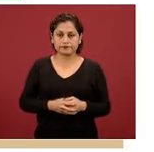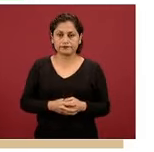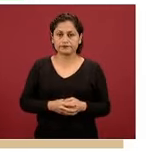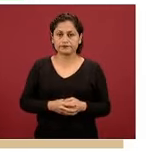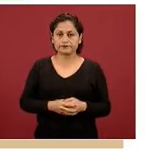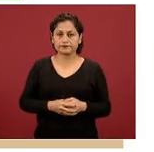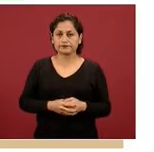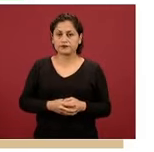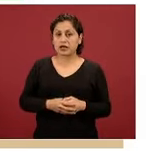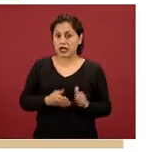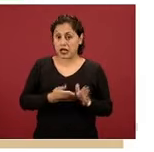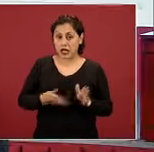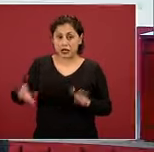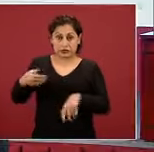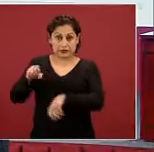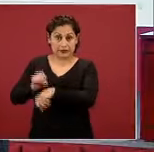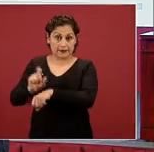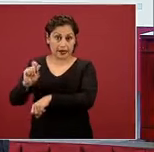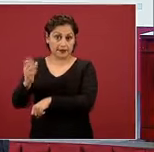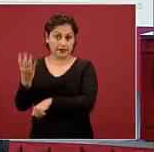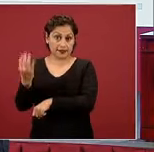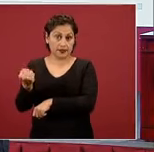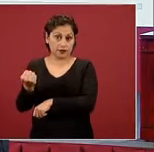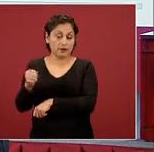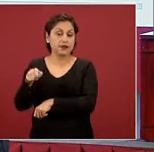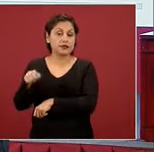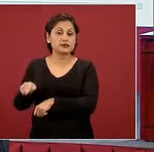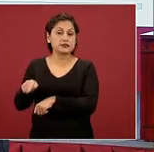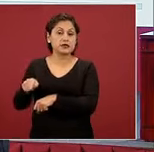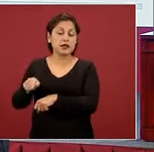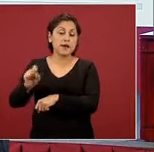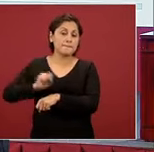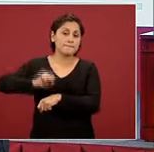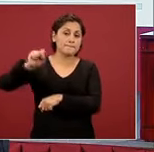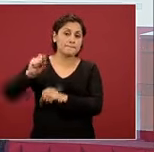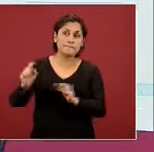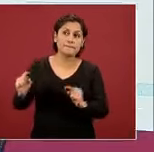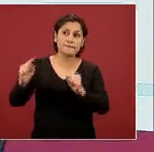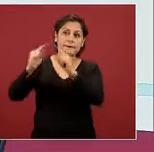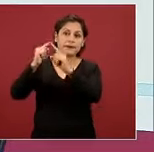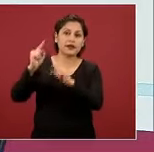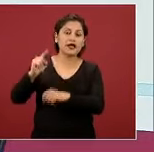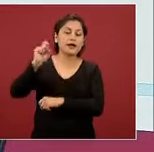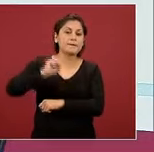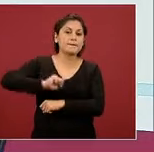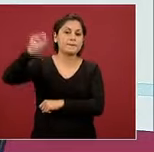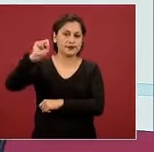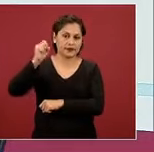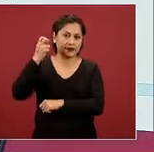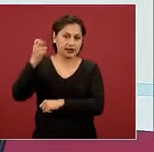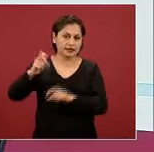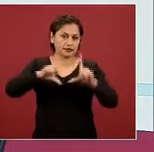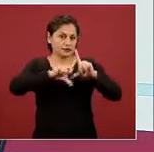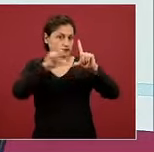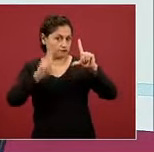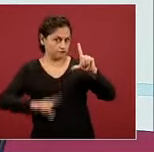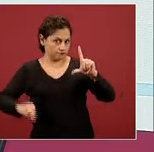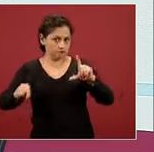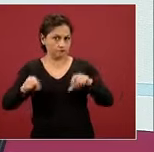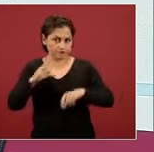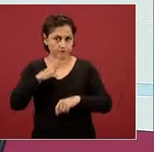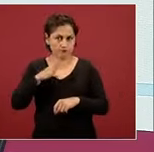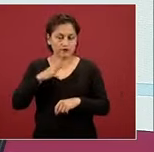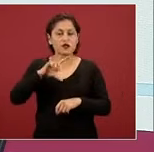mismo en la semana 29, es donde se encontró el punto máximo, el famoso pico epidémico a nivel de todo el país, y posteriormente ha